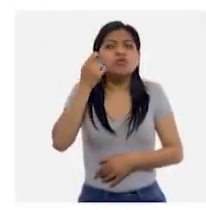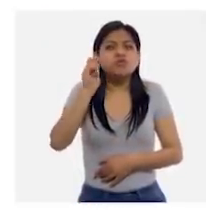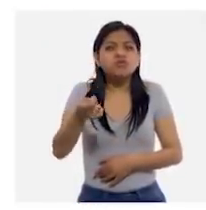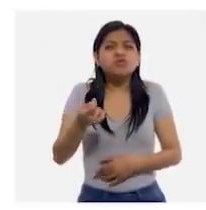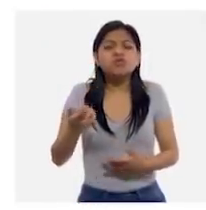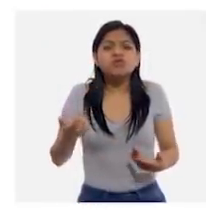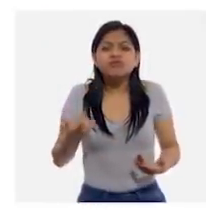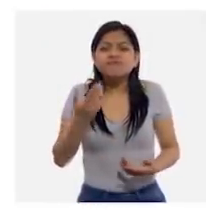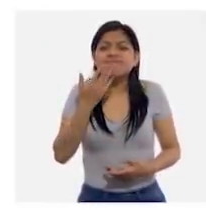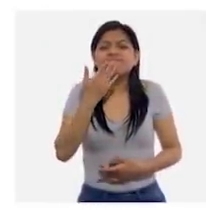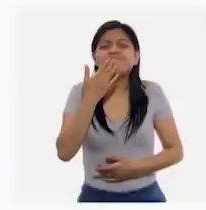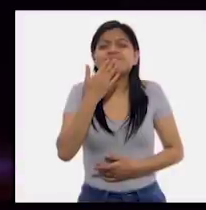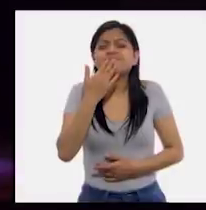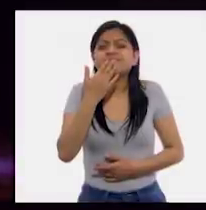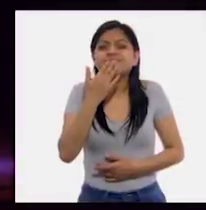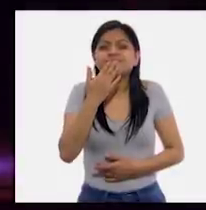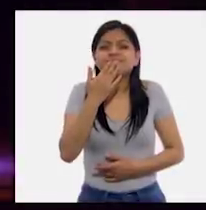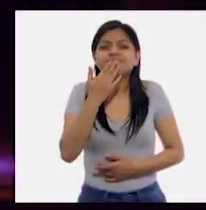como...